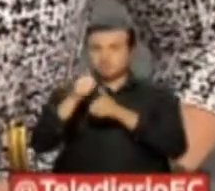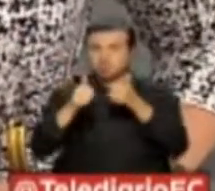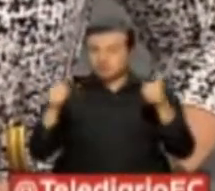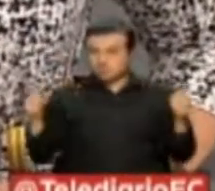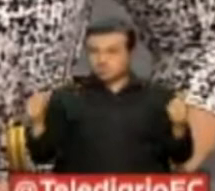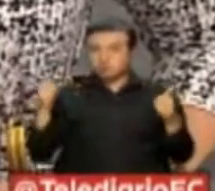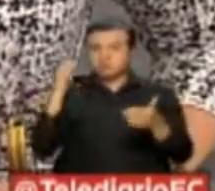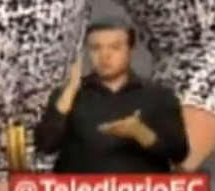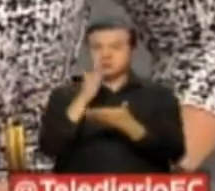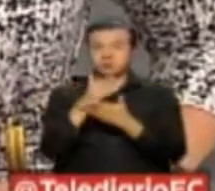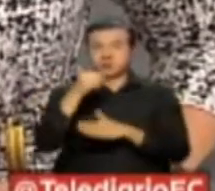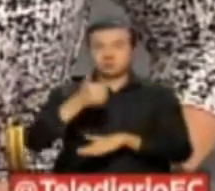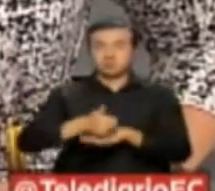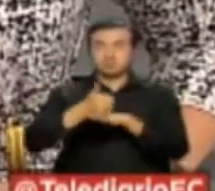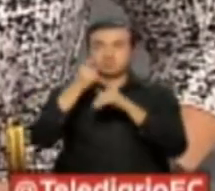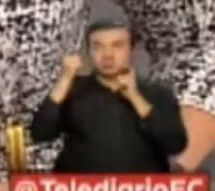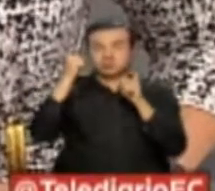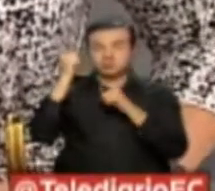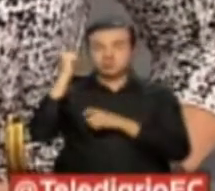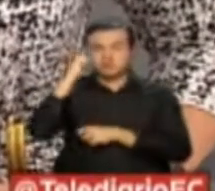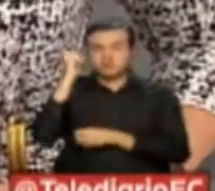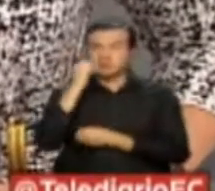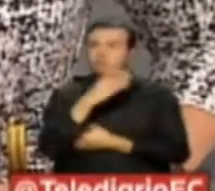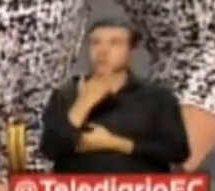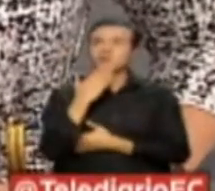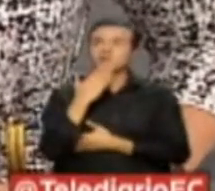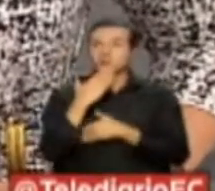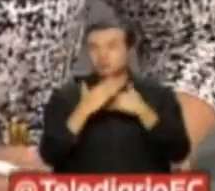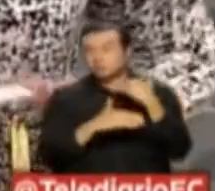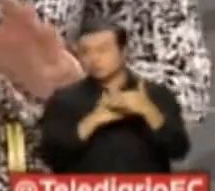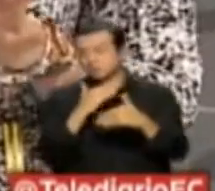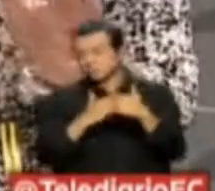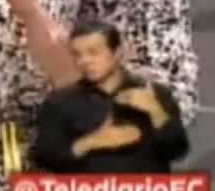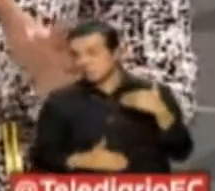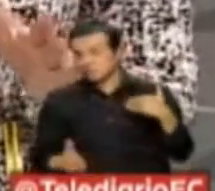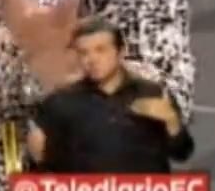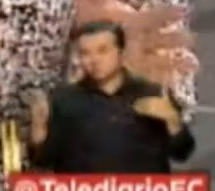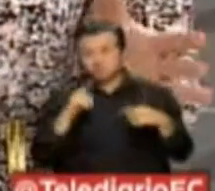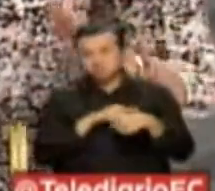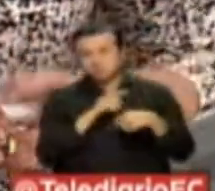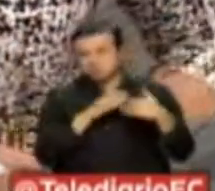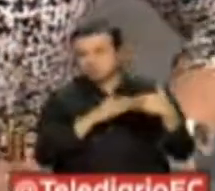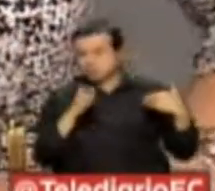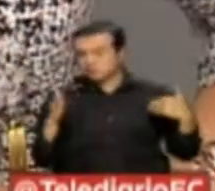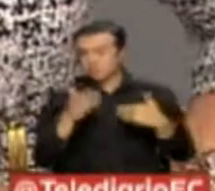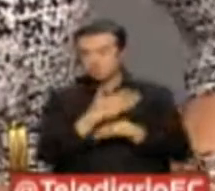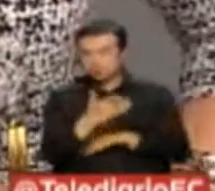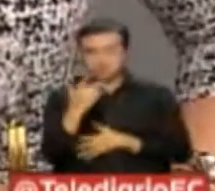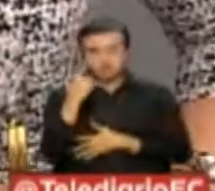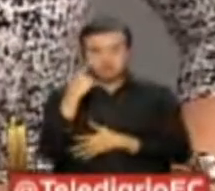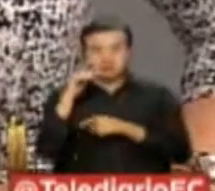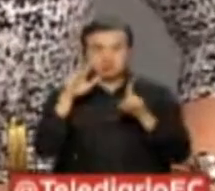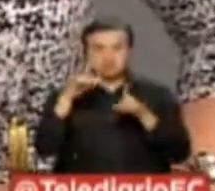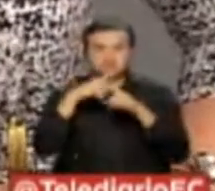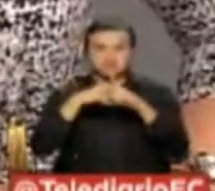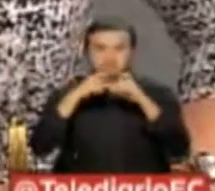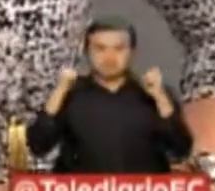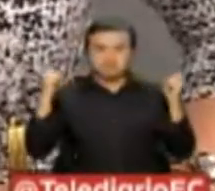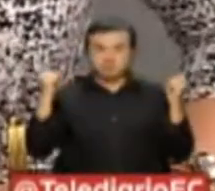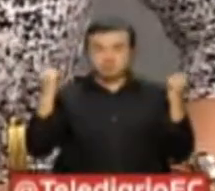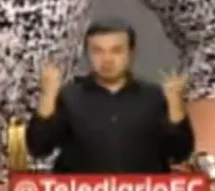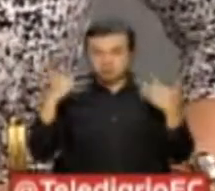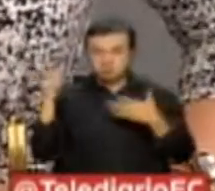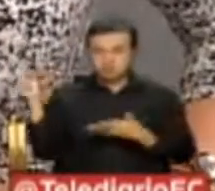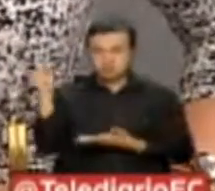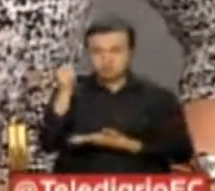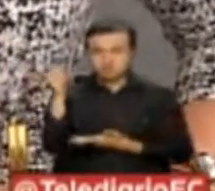incluso césar a las autoridades de control del estado cómo avanza este proceso durante este tiempo considerando que usted desde el 6 de marzo de este año fueron